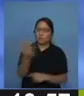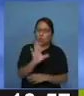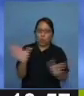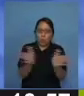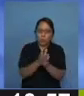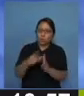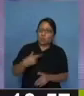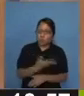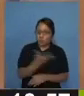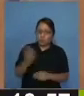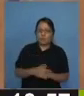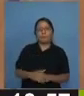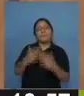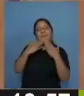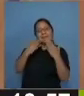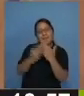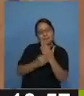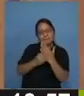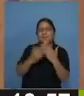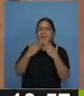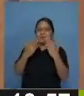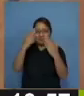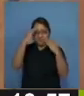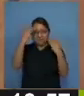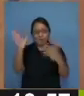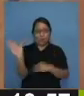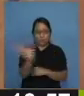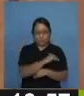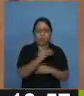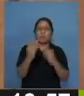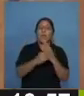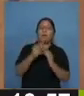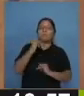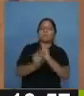muy amable. Gracias a ustedes y saludos. Bien, la palabra del ministro de Trabajo, Gaspar Santillán.